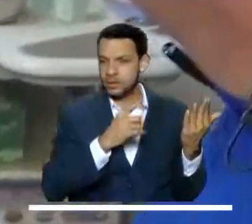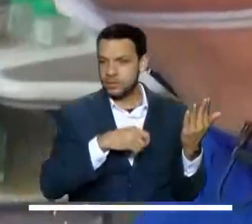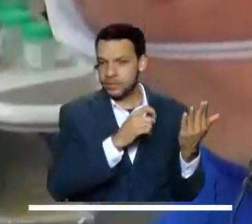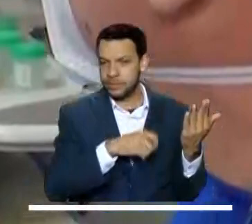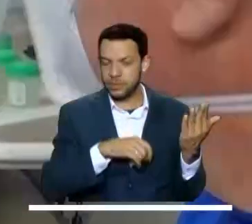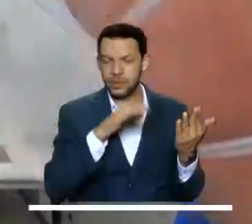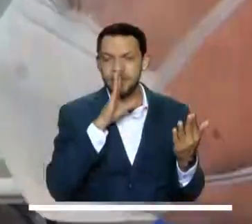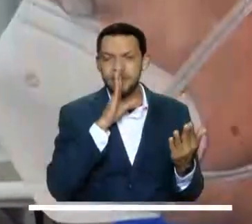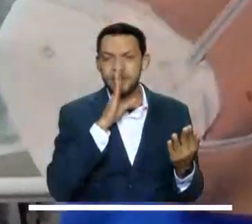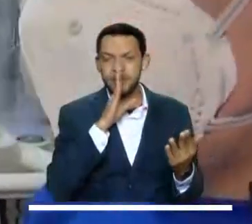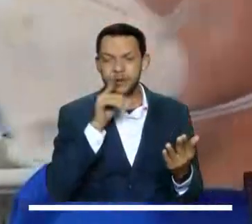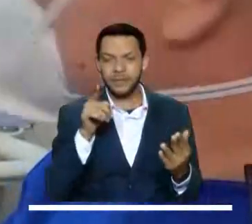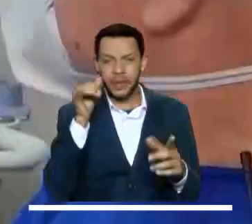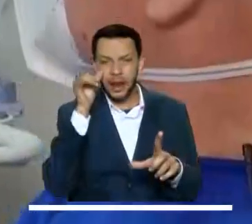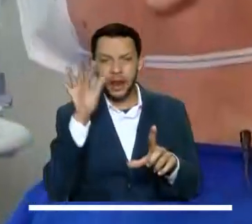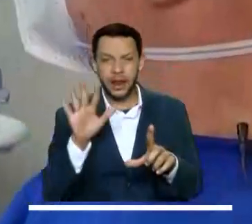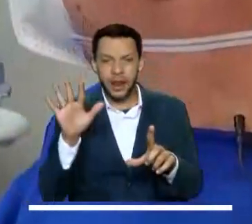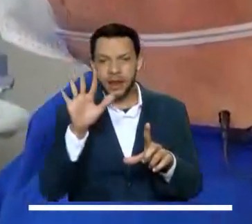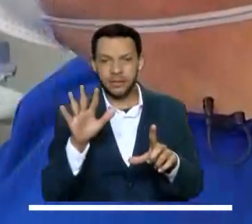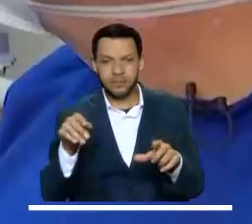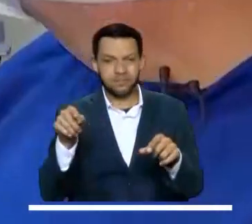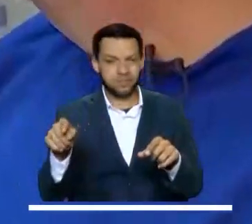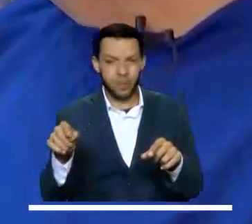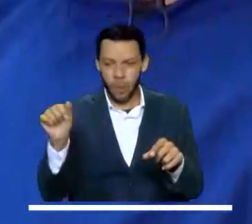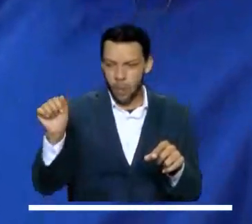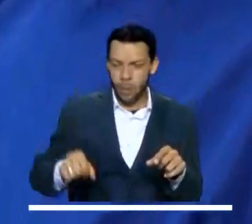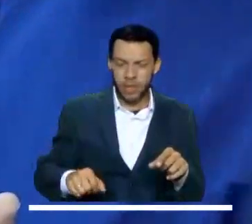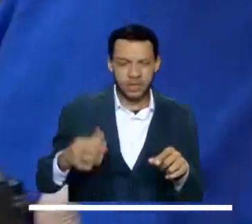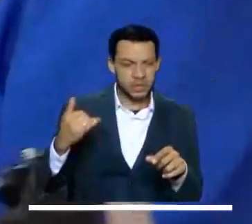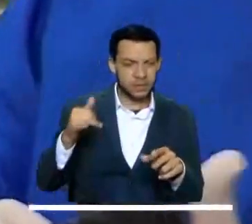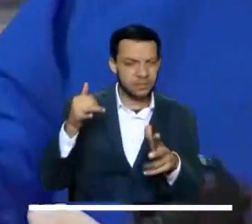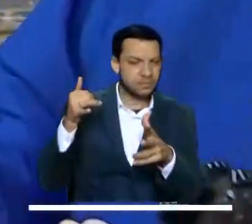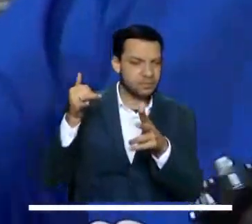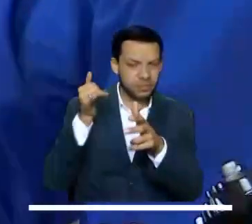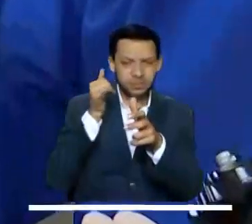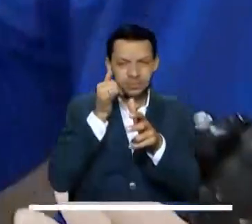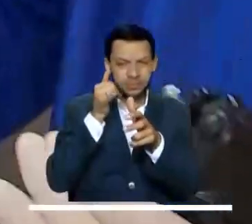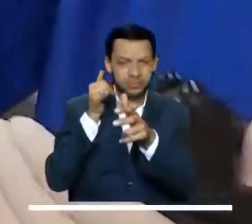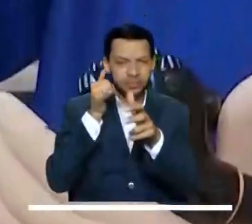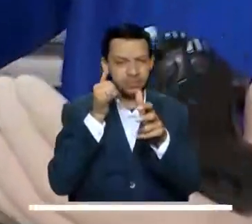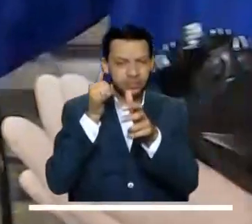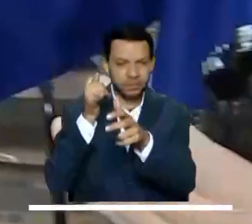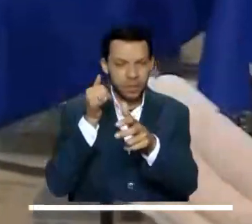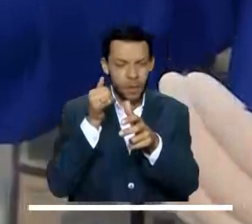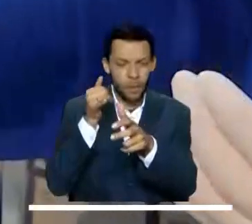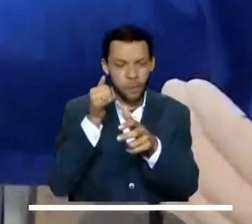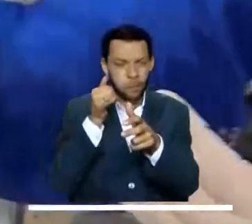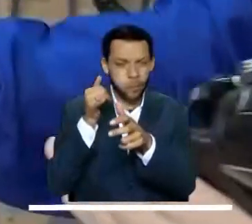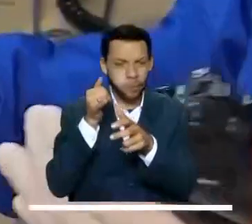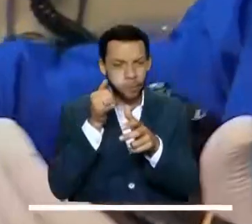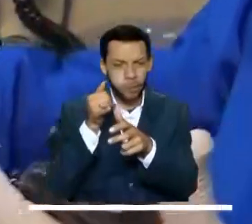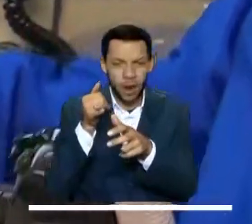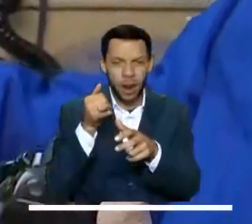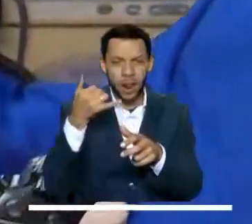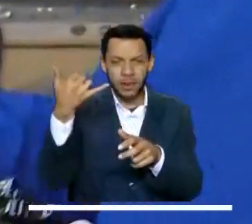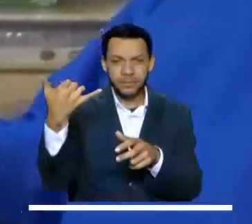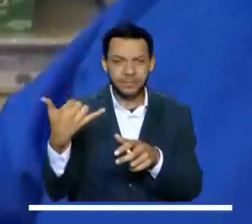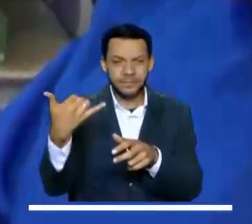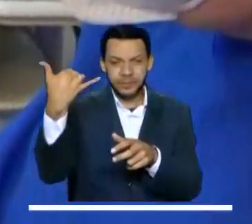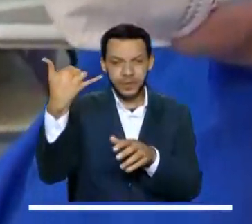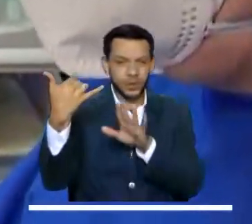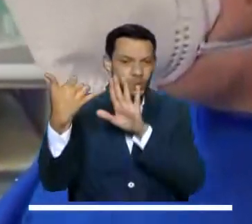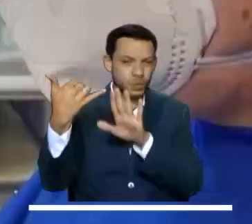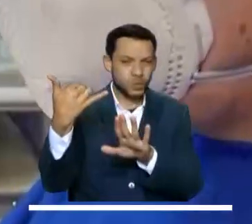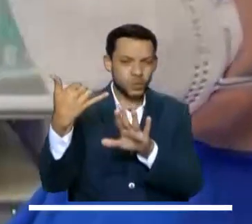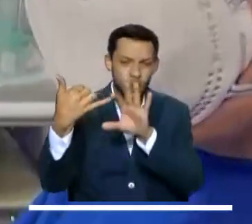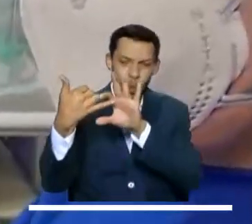se puede ver ahí, ahí está Mauricio grabando. Porque en la punta del equipo hay